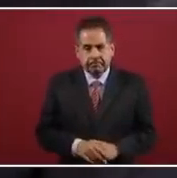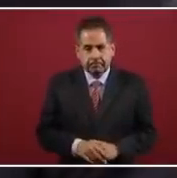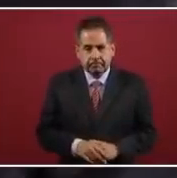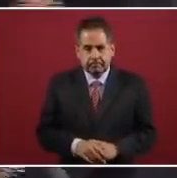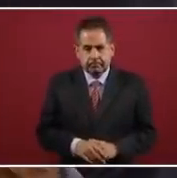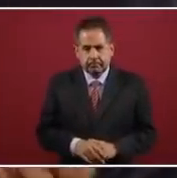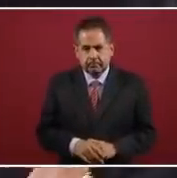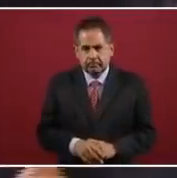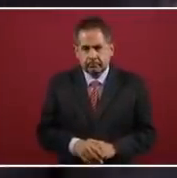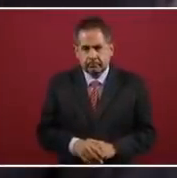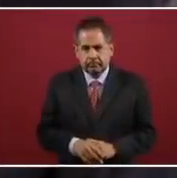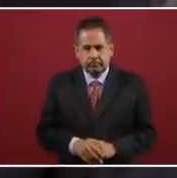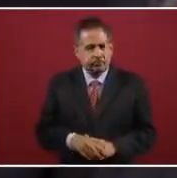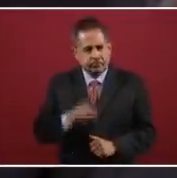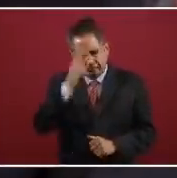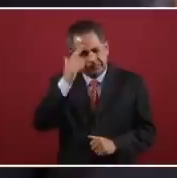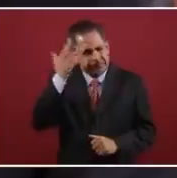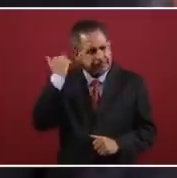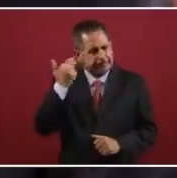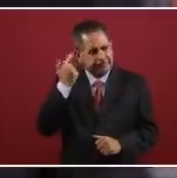No sé si un día les platiqué,